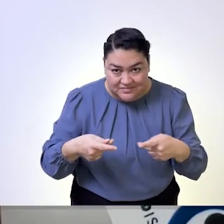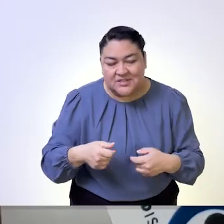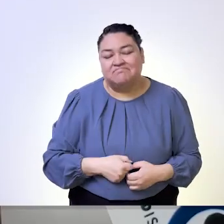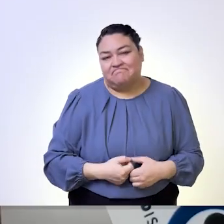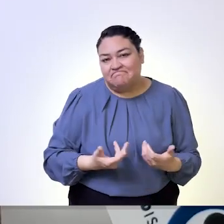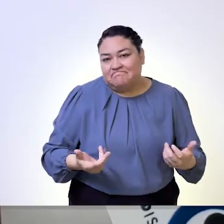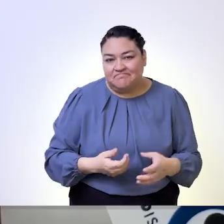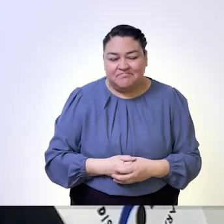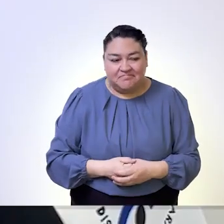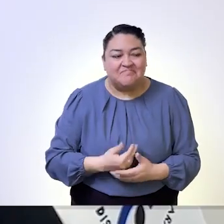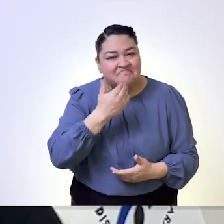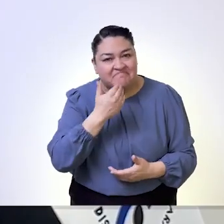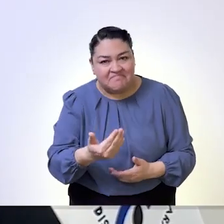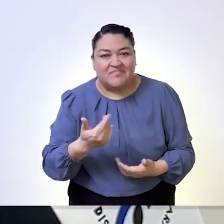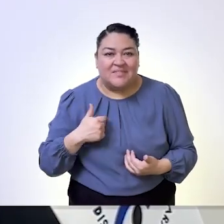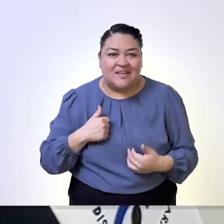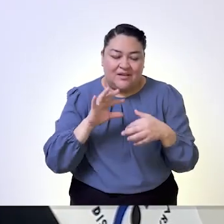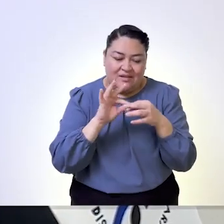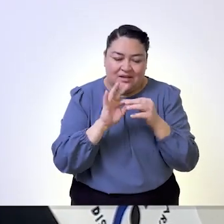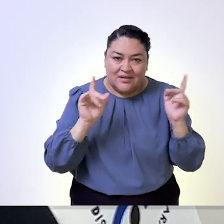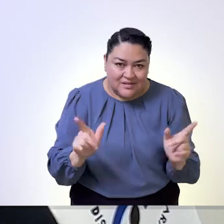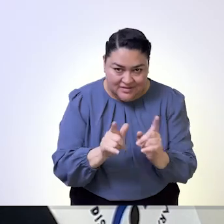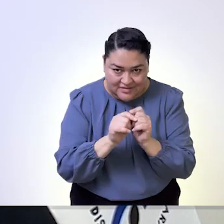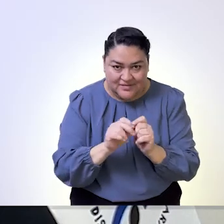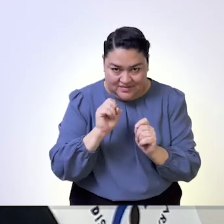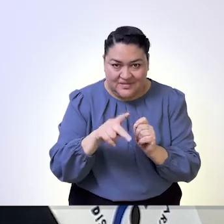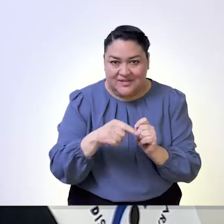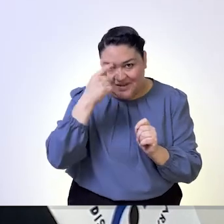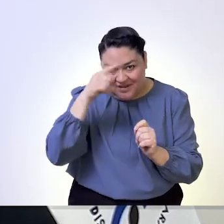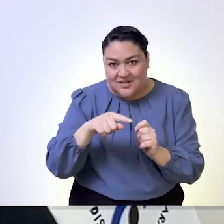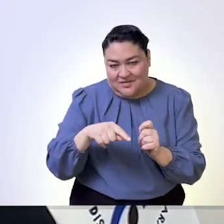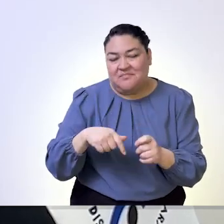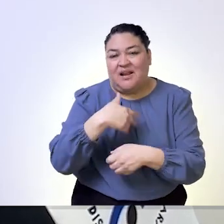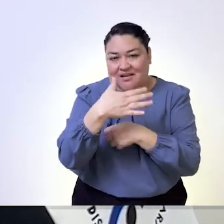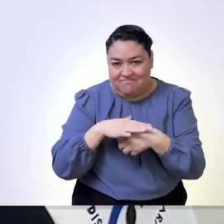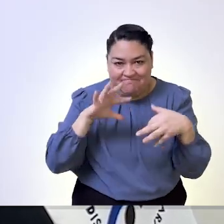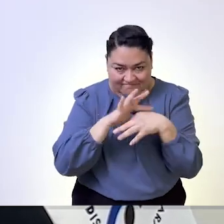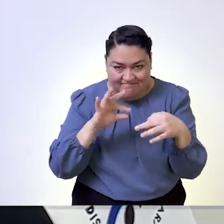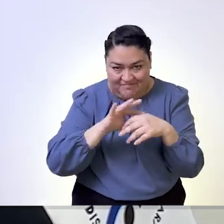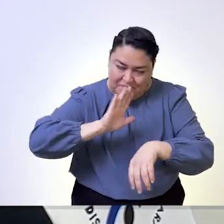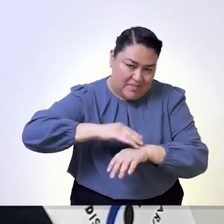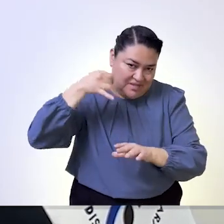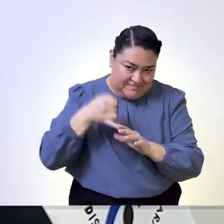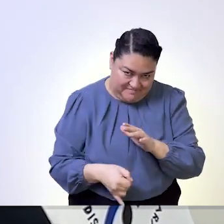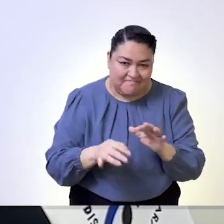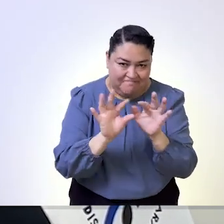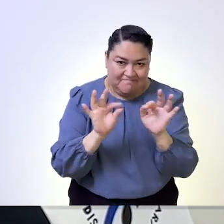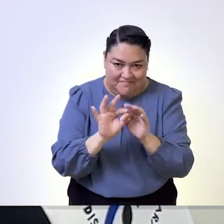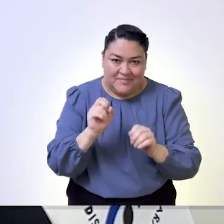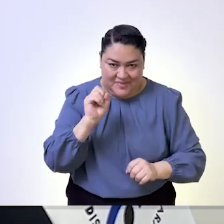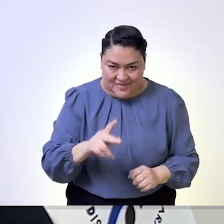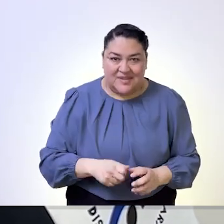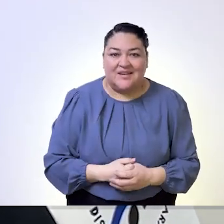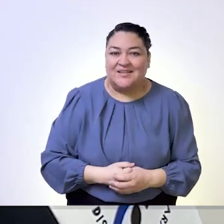¿sí?, en los procesos. Pero bueno, yo lo dejaría hasta aquí, como para posteriormente retomar pues algunas